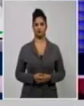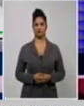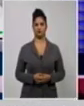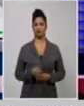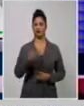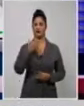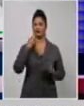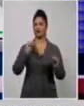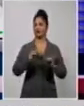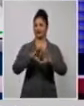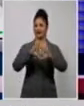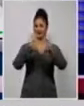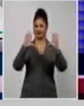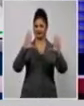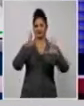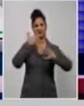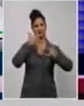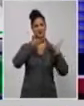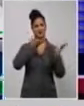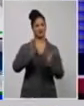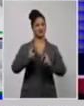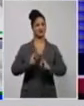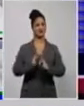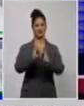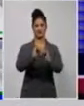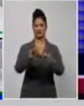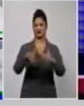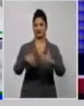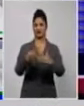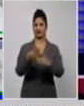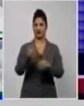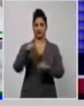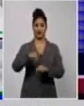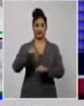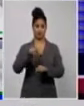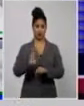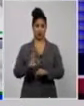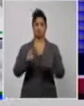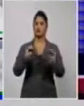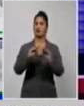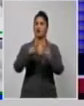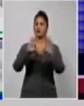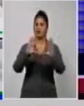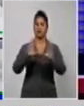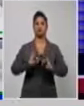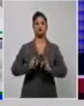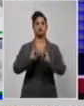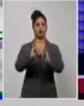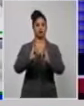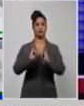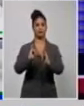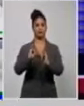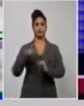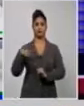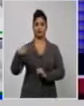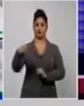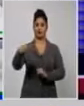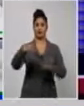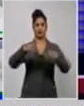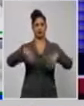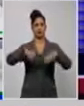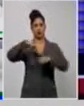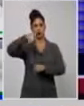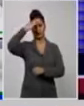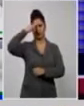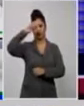días, qué gusto saludarle. Bienvenido a este espacio que lleva usted en cada mañana una actualización sobre el comportamiento de la COVID-19 en